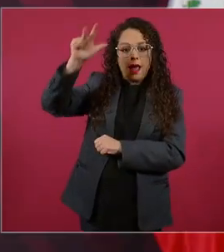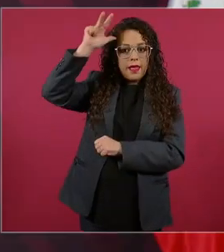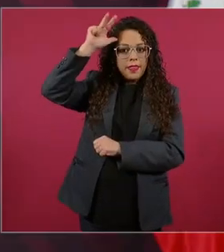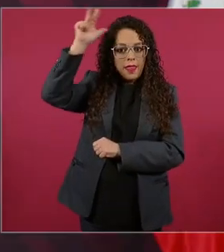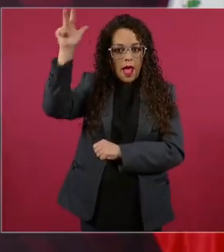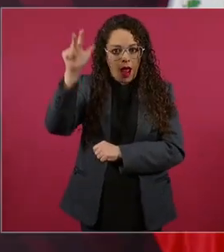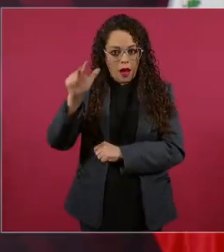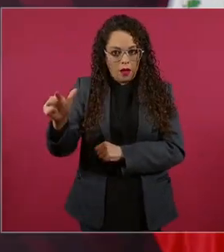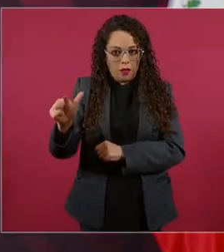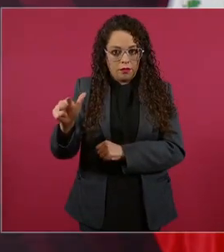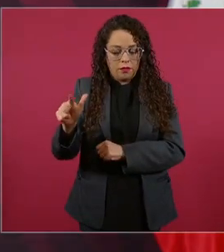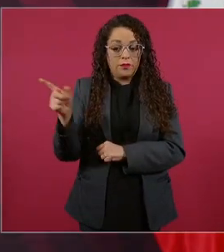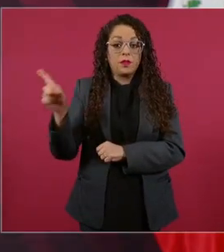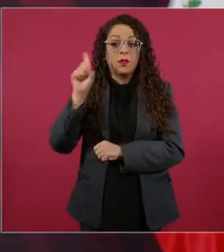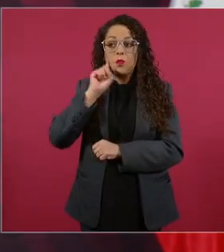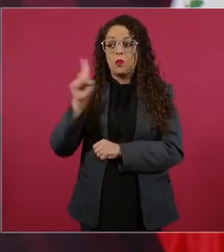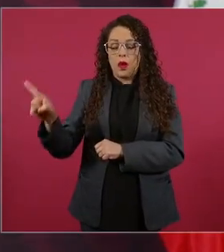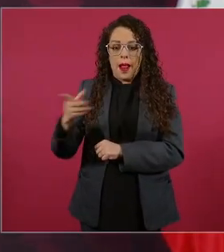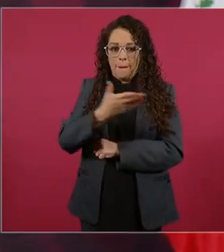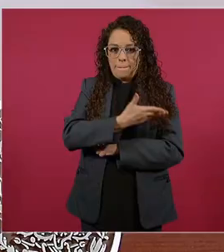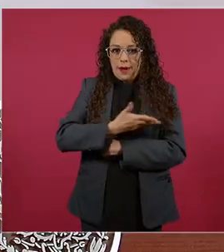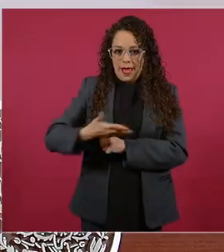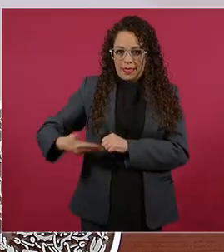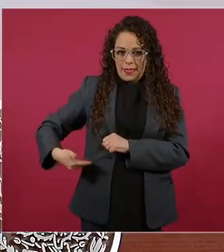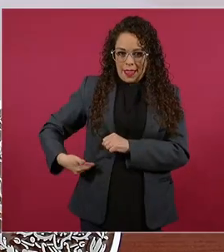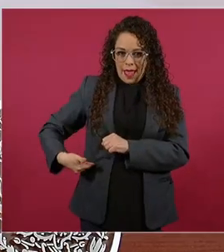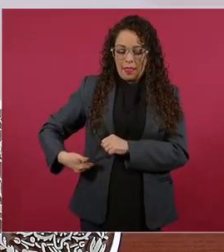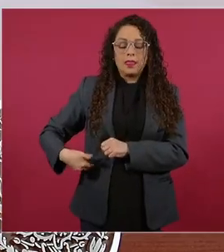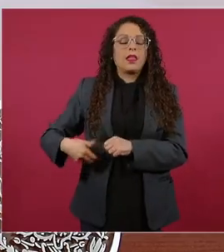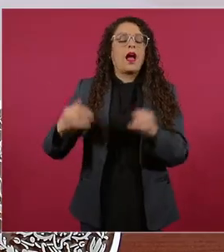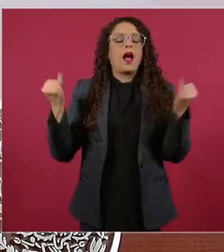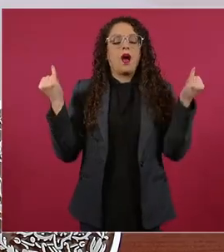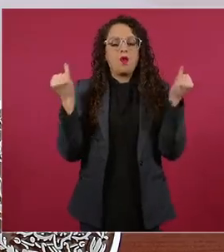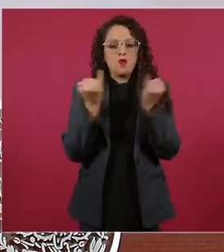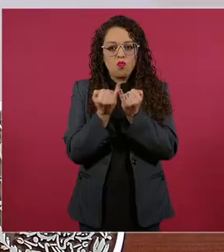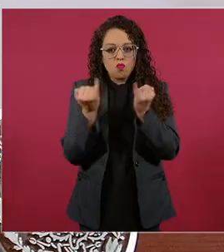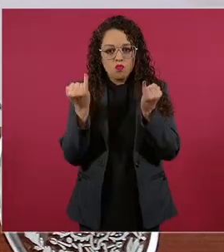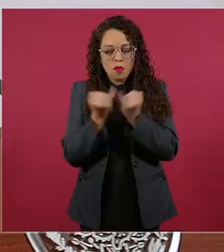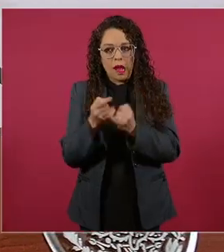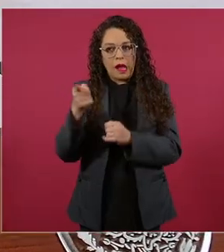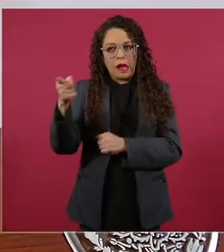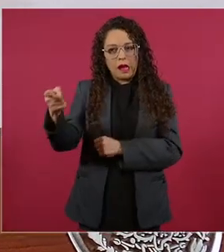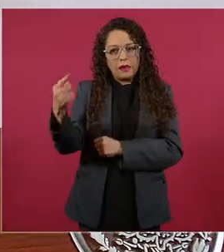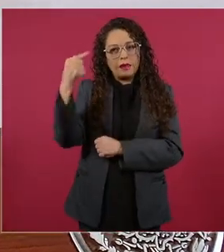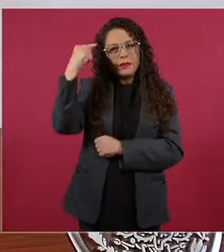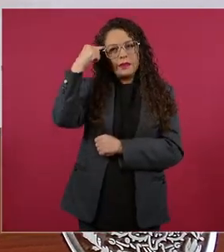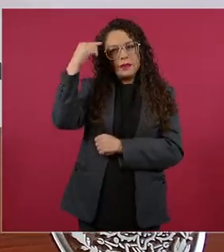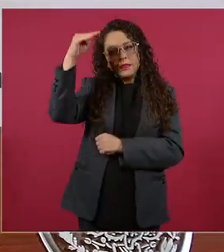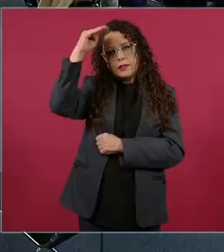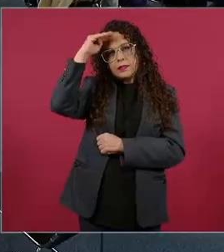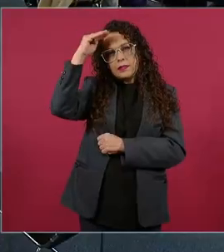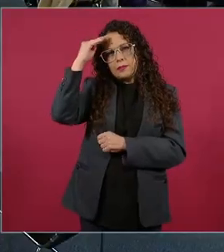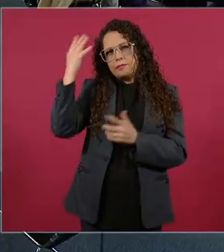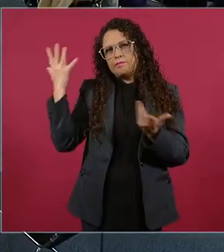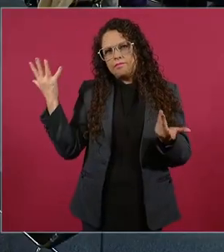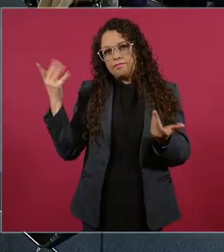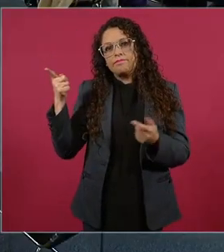con mucha visión, ya está proponiendo el tren del AIFA, que